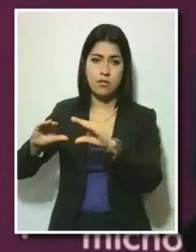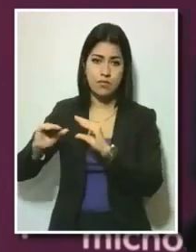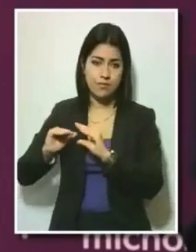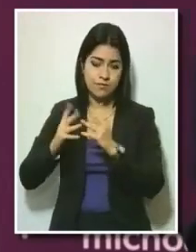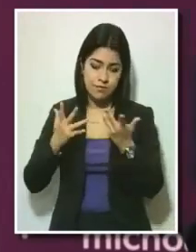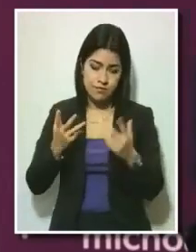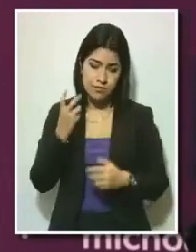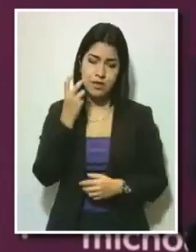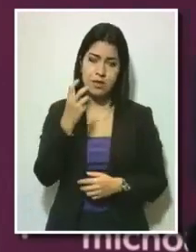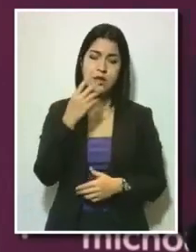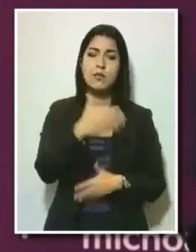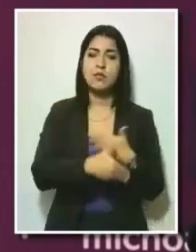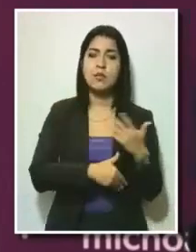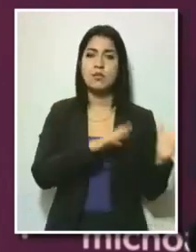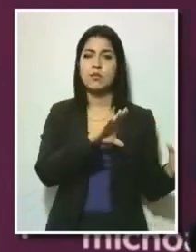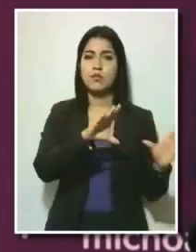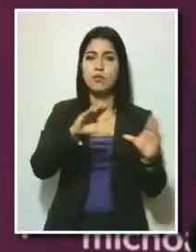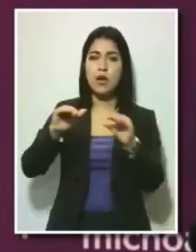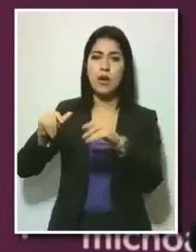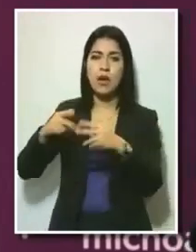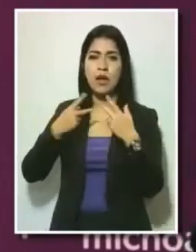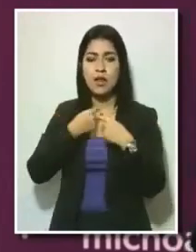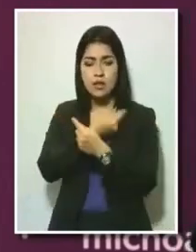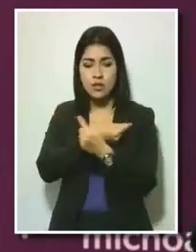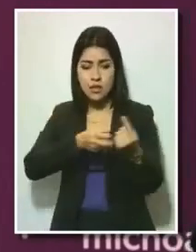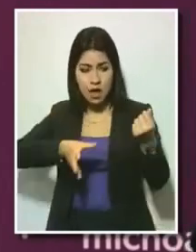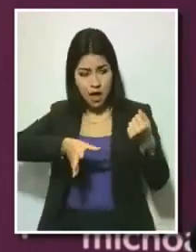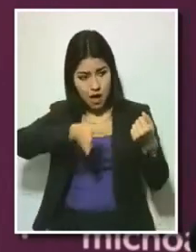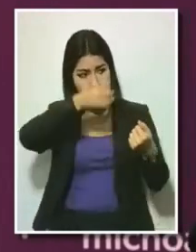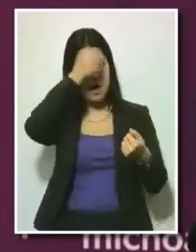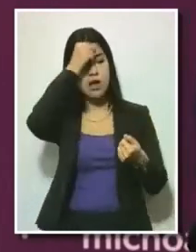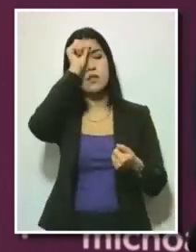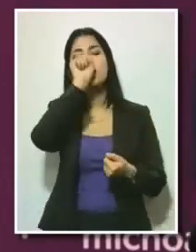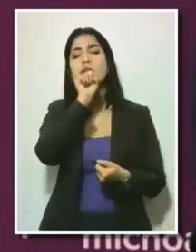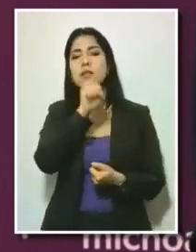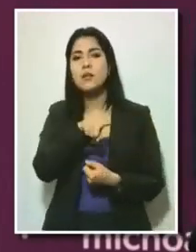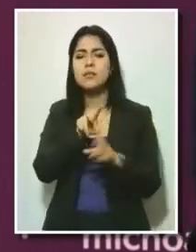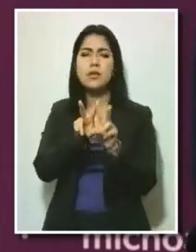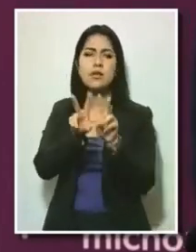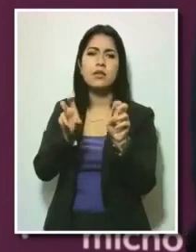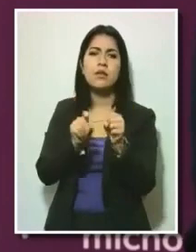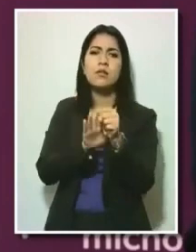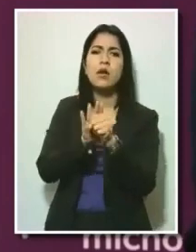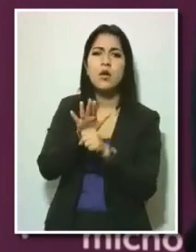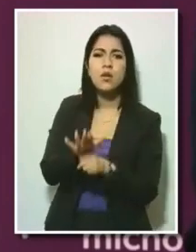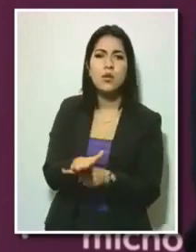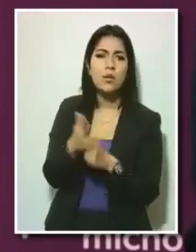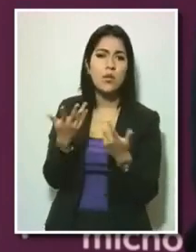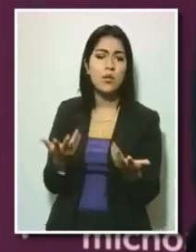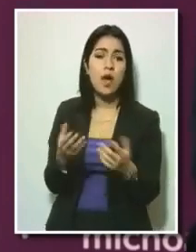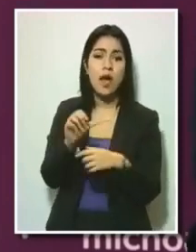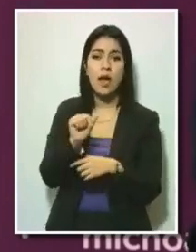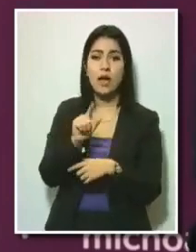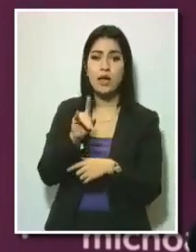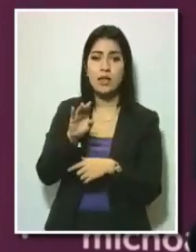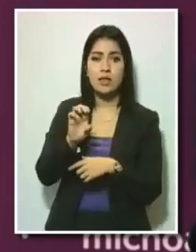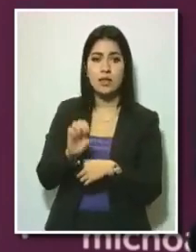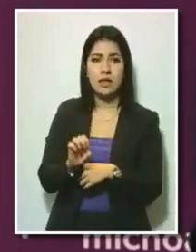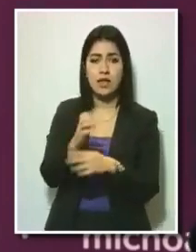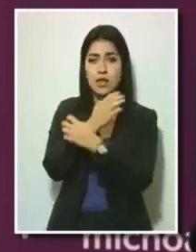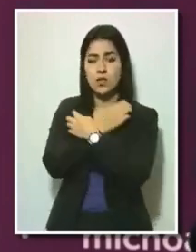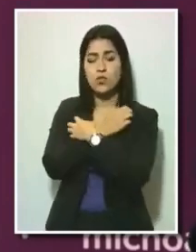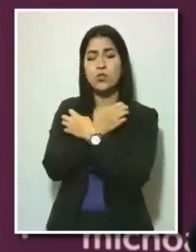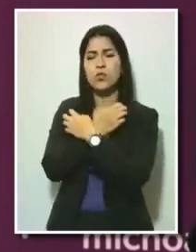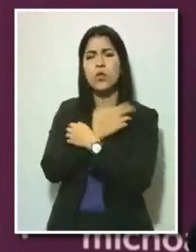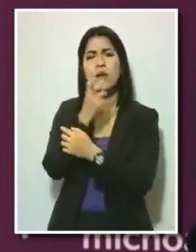el proceso de enseñanza-aprendizaje, un elemento que estamos hablando también en educación son los agentes educativos. Es un término